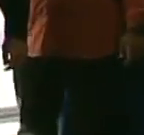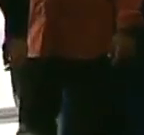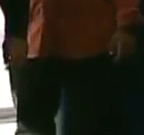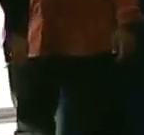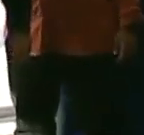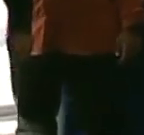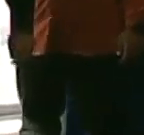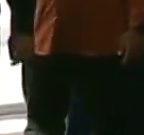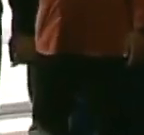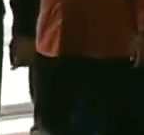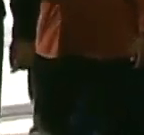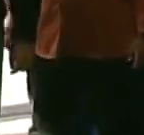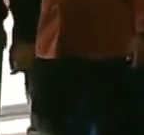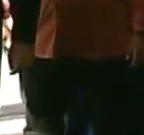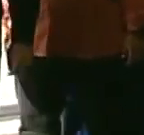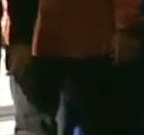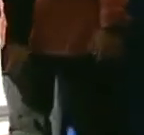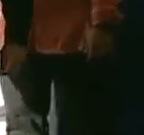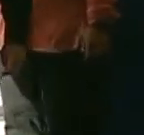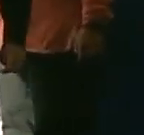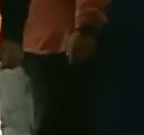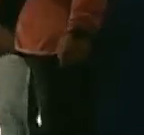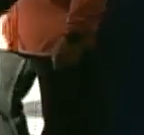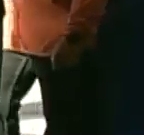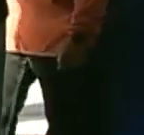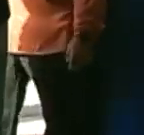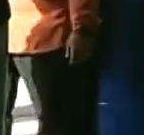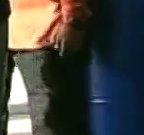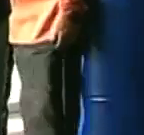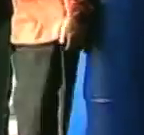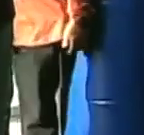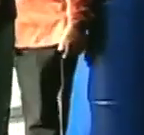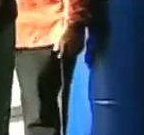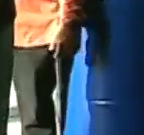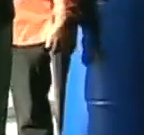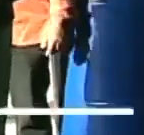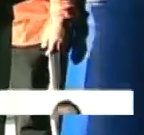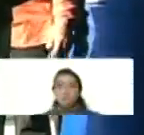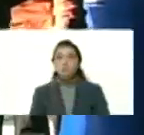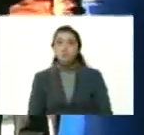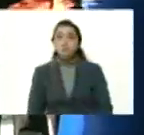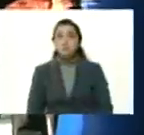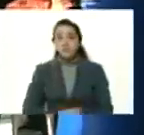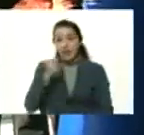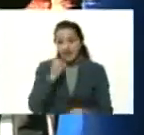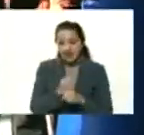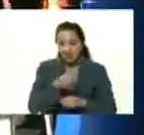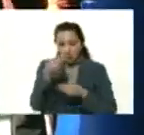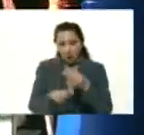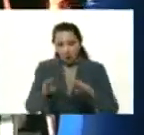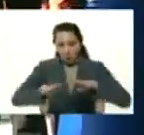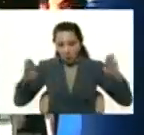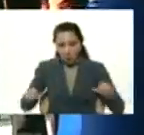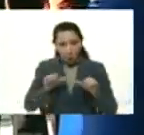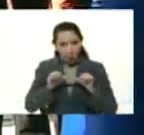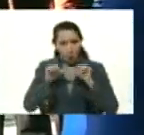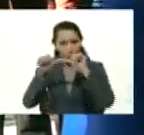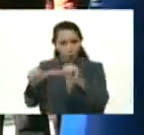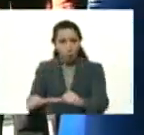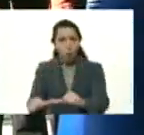Empresario, empresaria, saludo en esta mesa permanente de diálogo y trabajo.